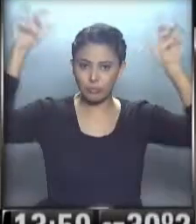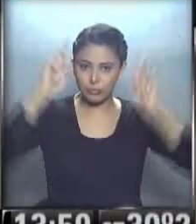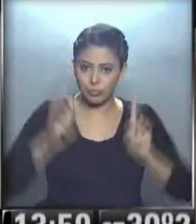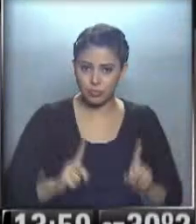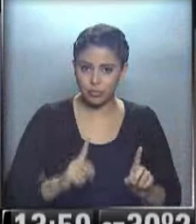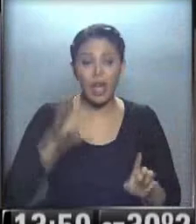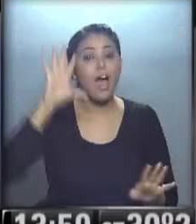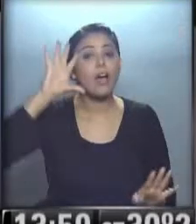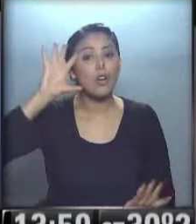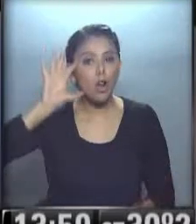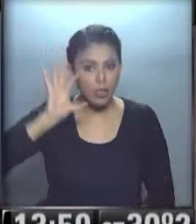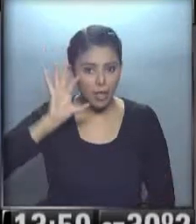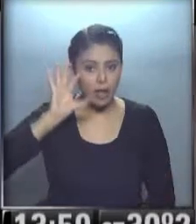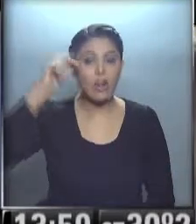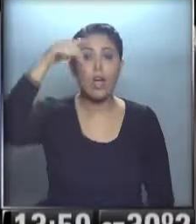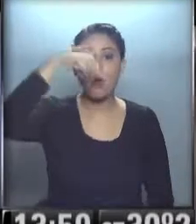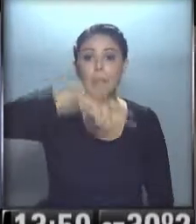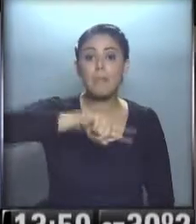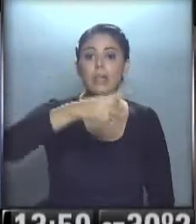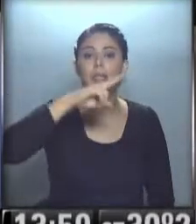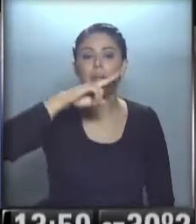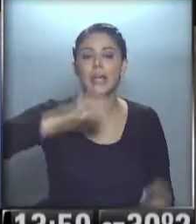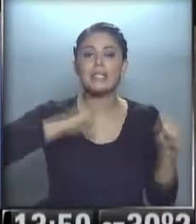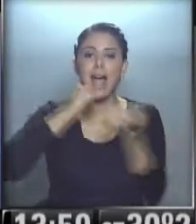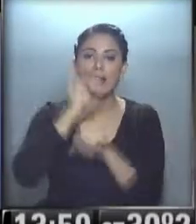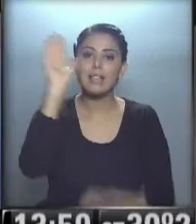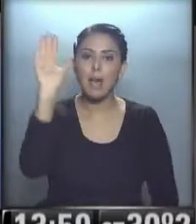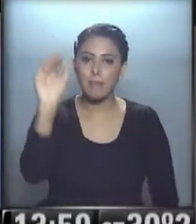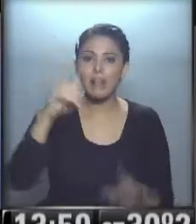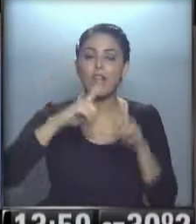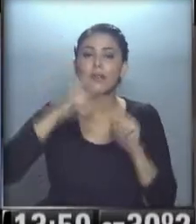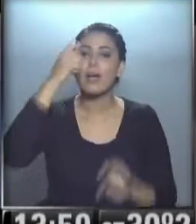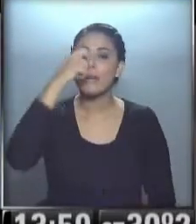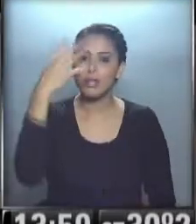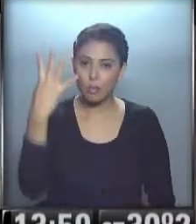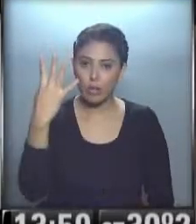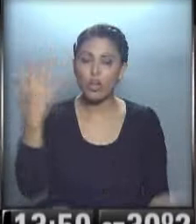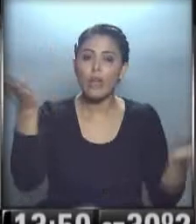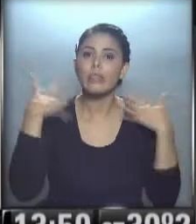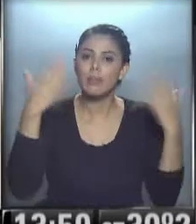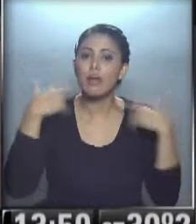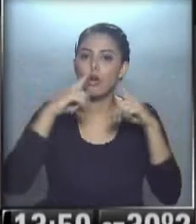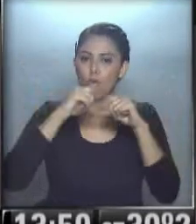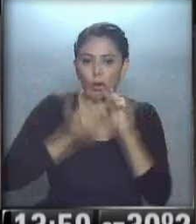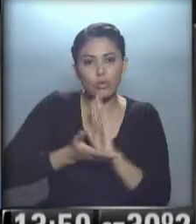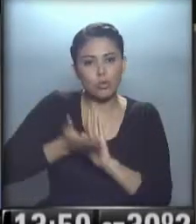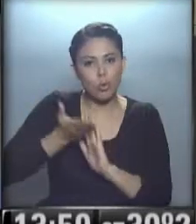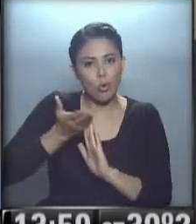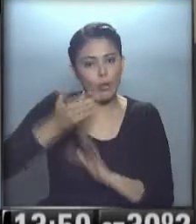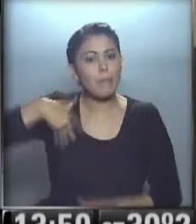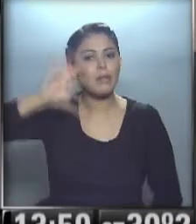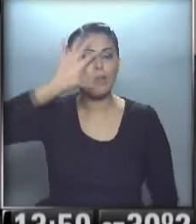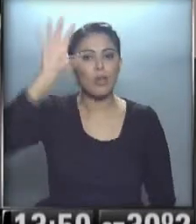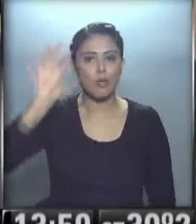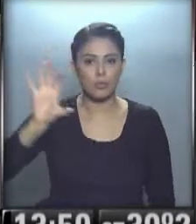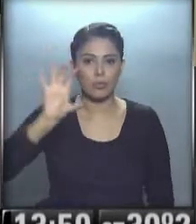tormentas. Recuerde, desde este viernes hasta el martes 24, las temperaturas van a ir en ascenso en todo el norte